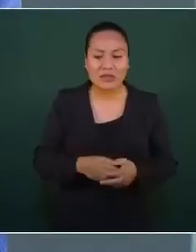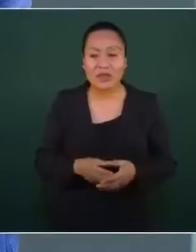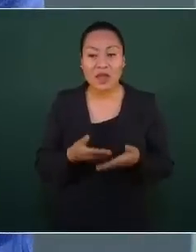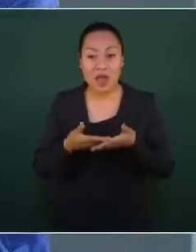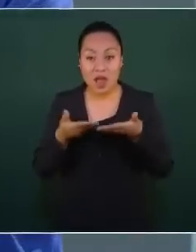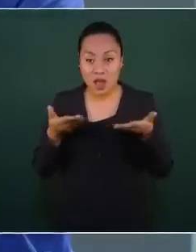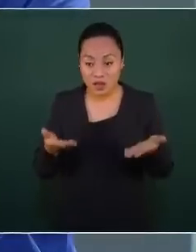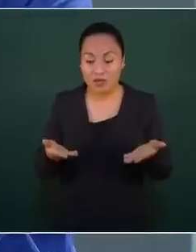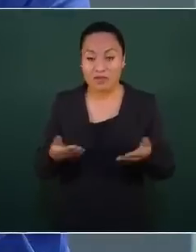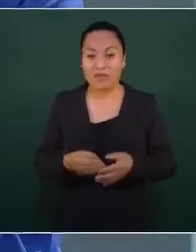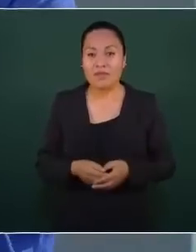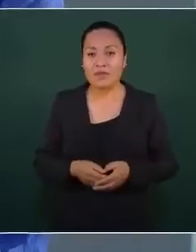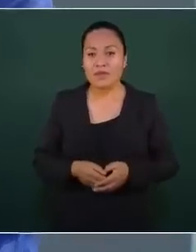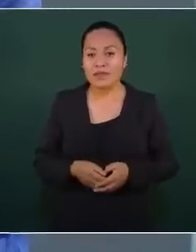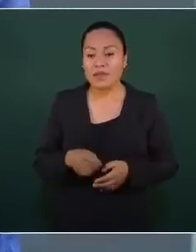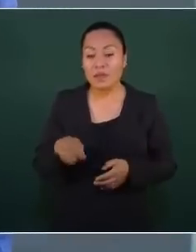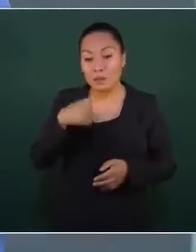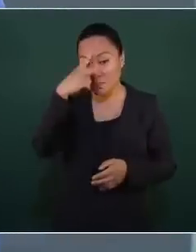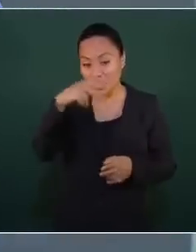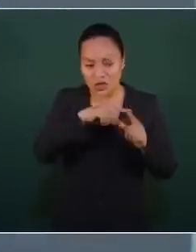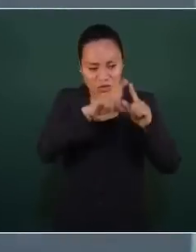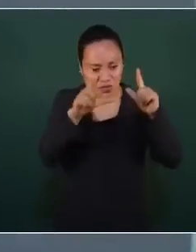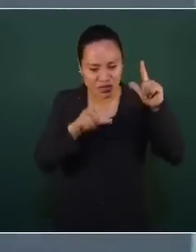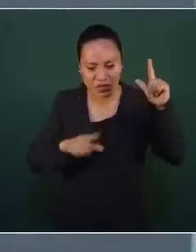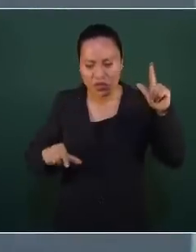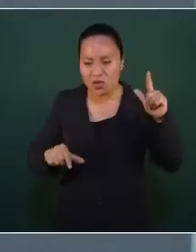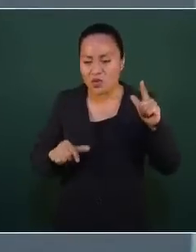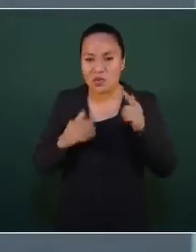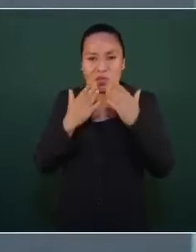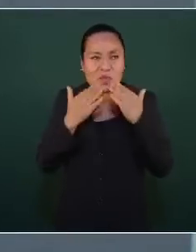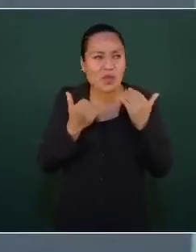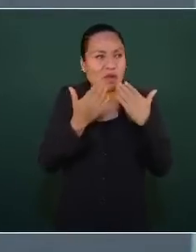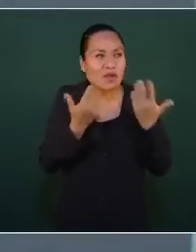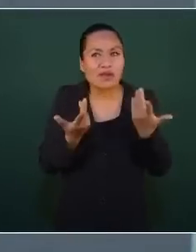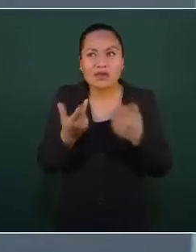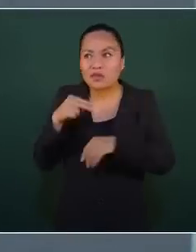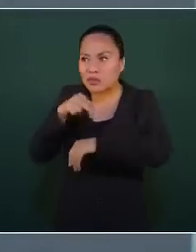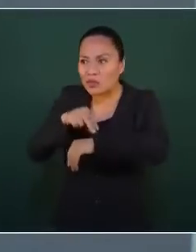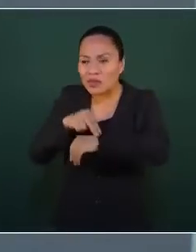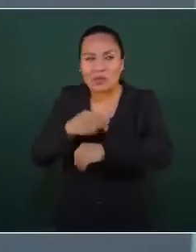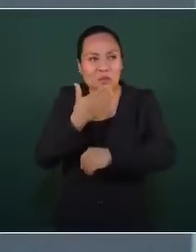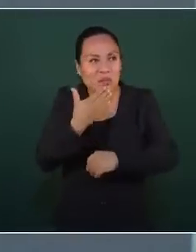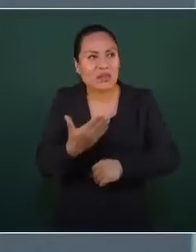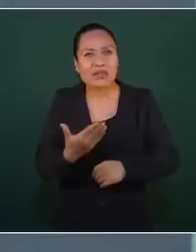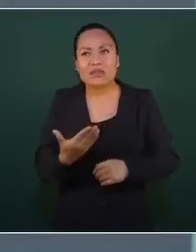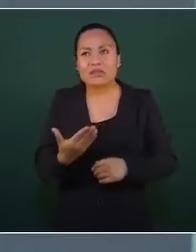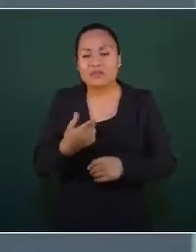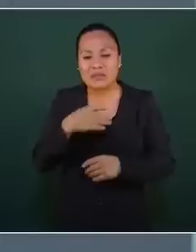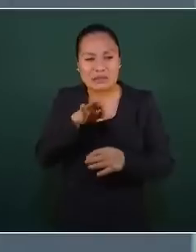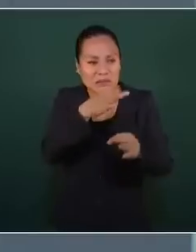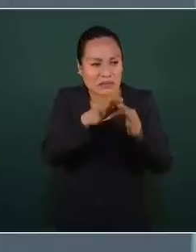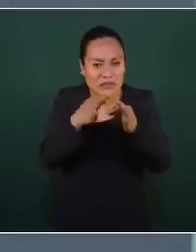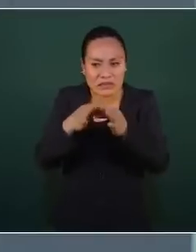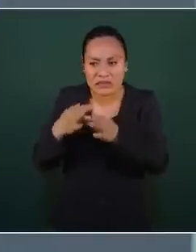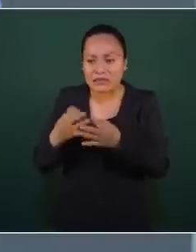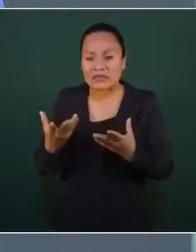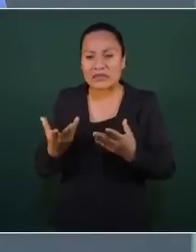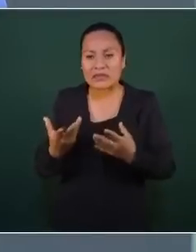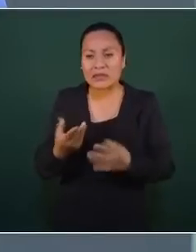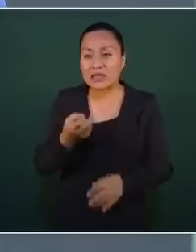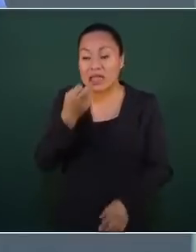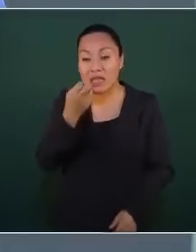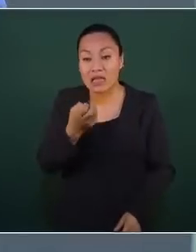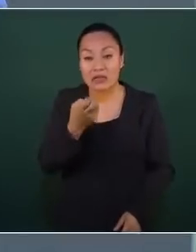que no hay en México los médicos que necesitamos. Ese es el